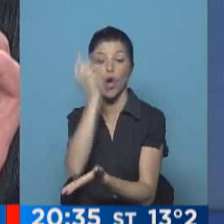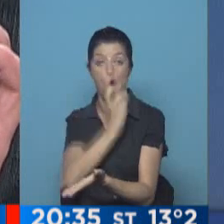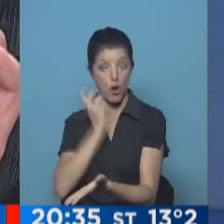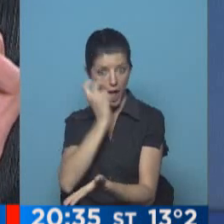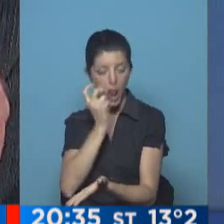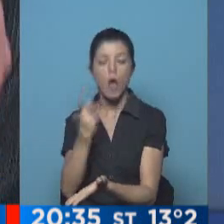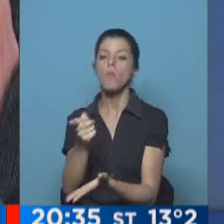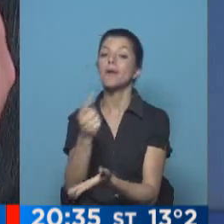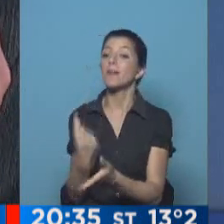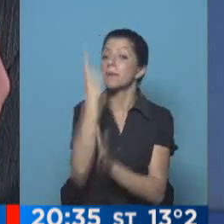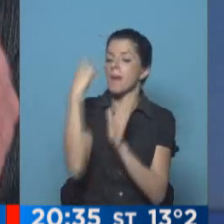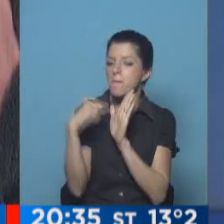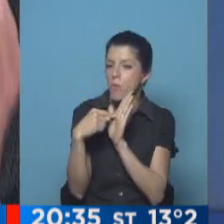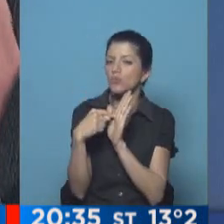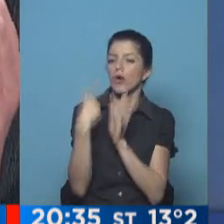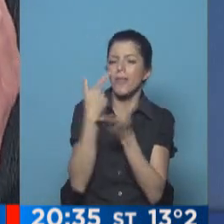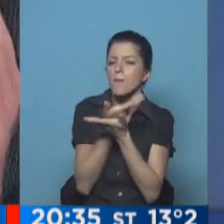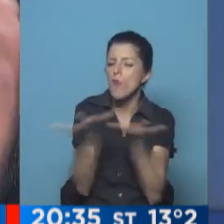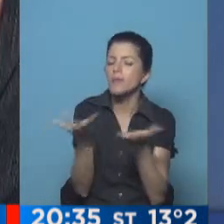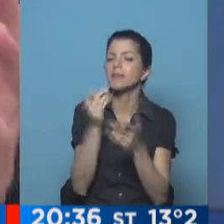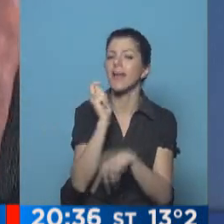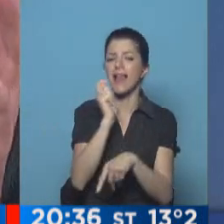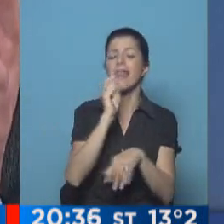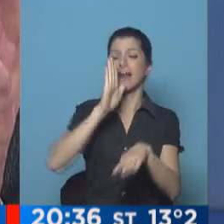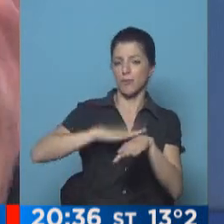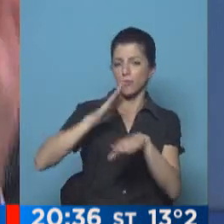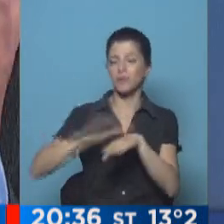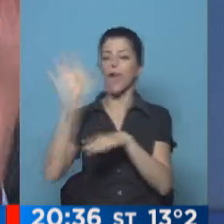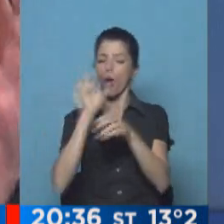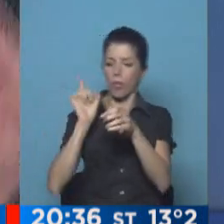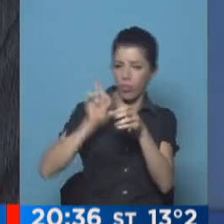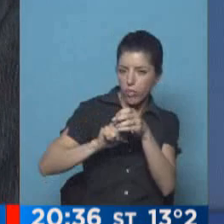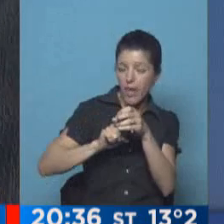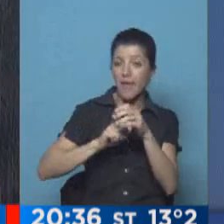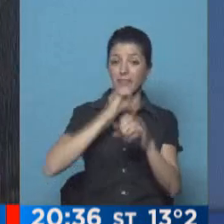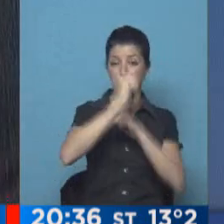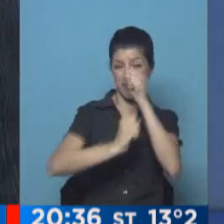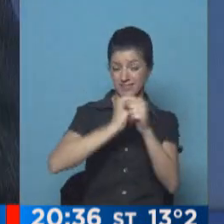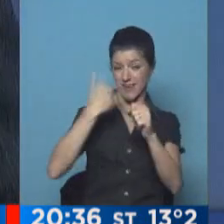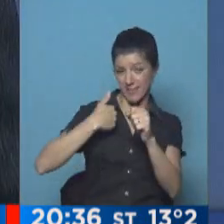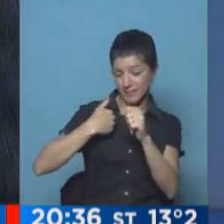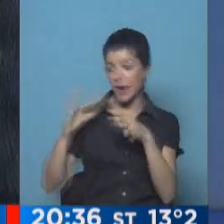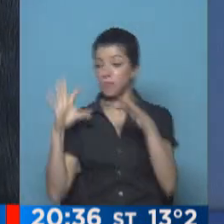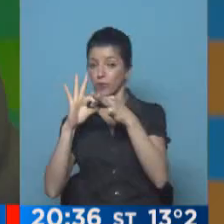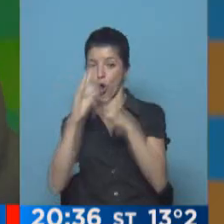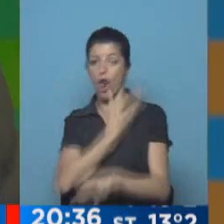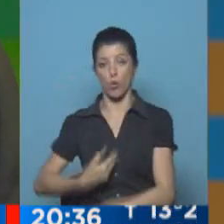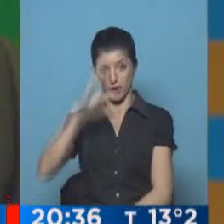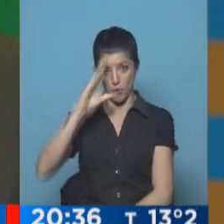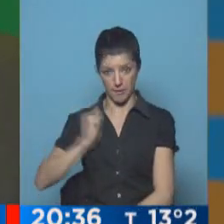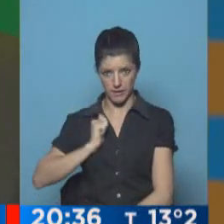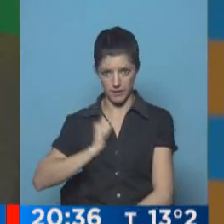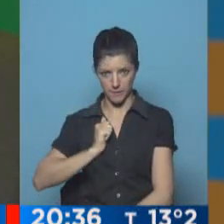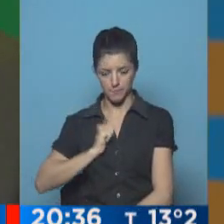punta de lanza que deele la responsabilidad o complicidad del em ariado argentino con el terrorismo de estado